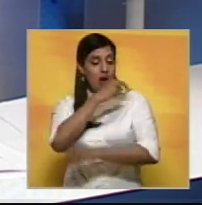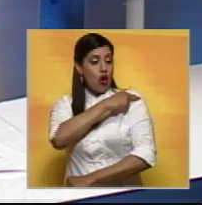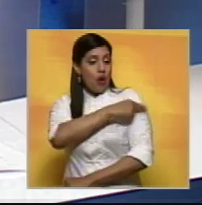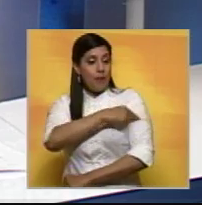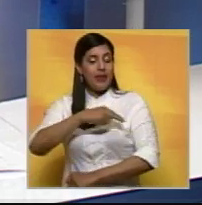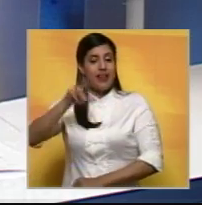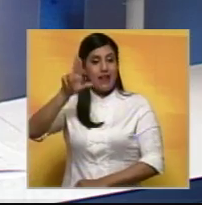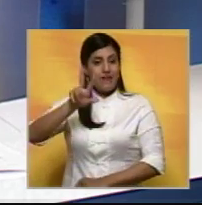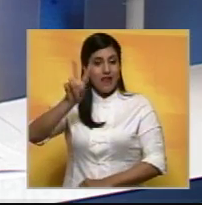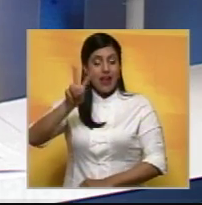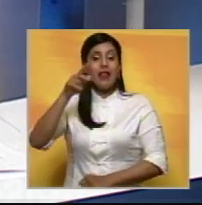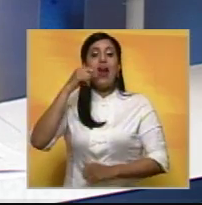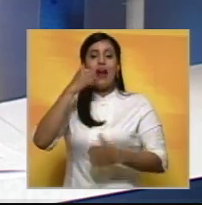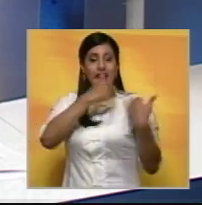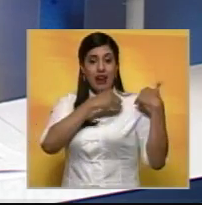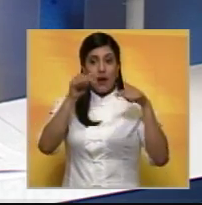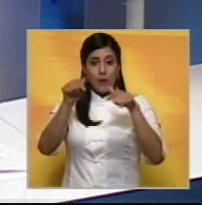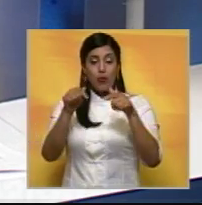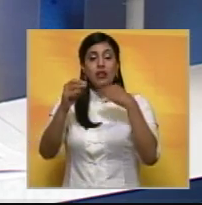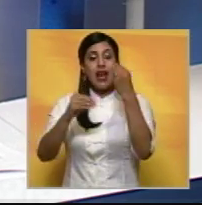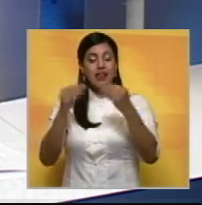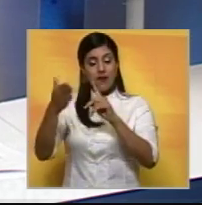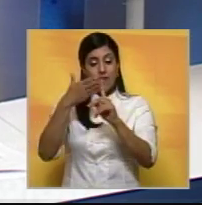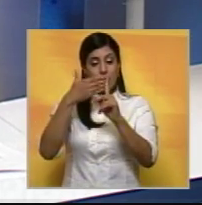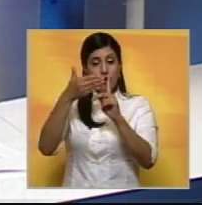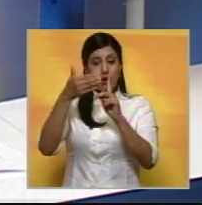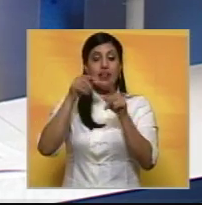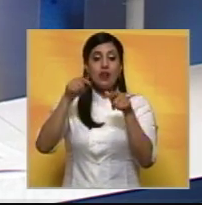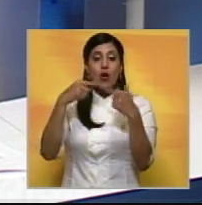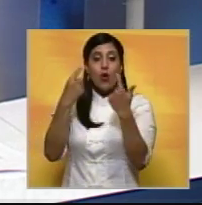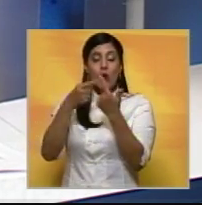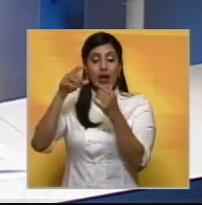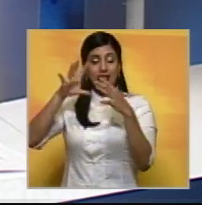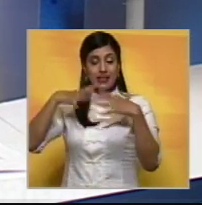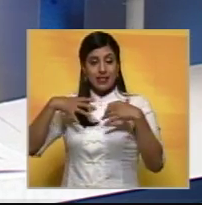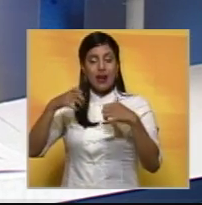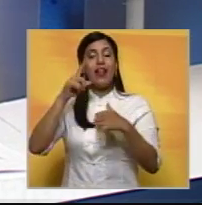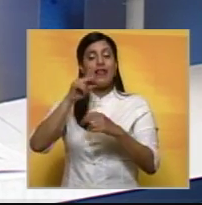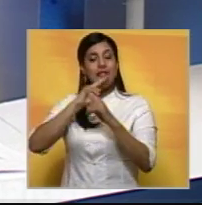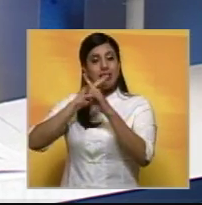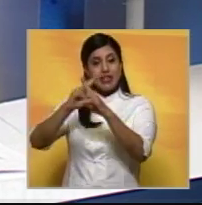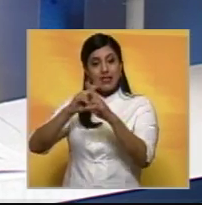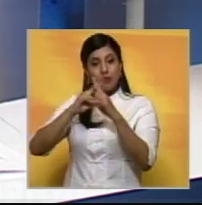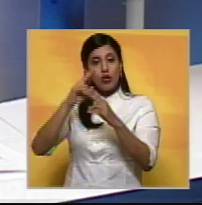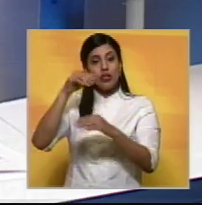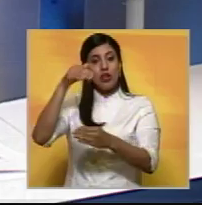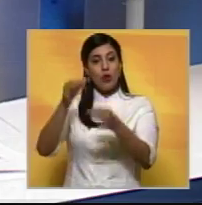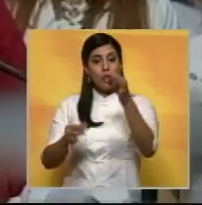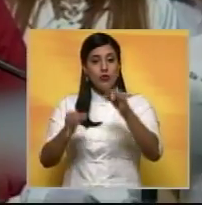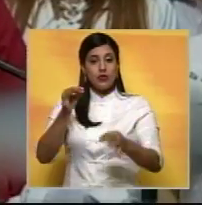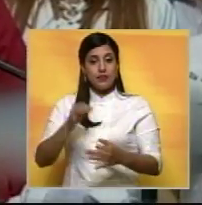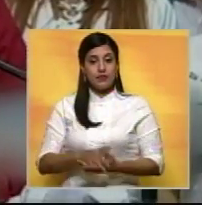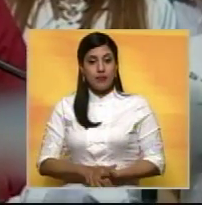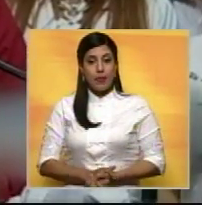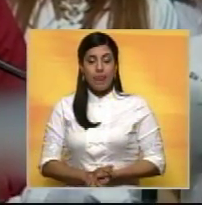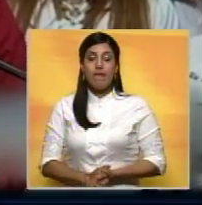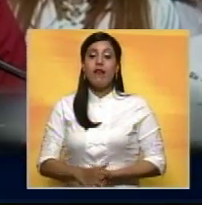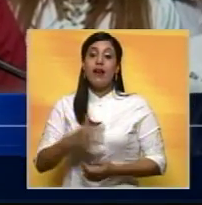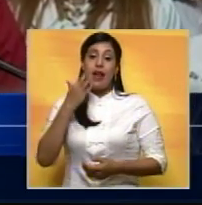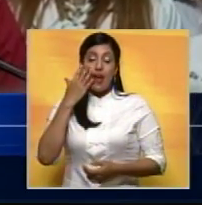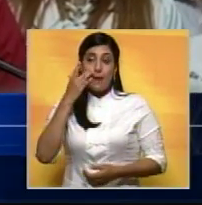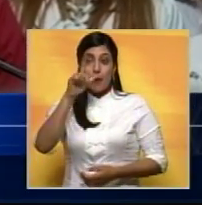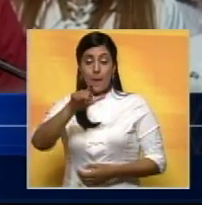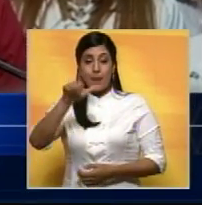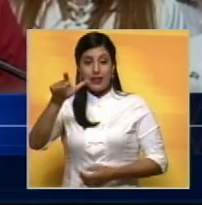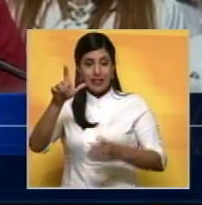Valle. Asegura que los responsables de los hechos de violencia en ese centro de salud deberán responder ante la justicia. Que aun cuando